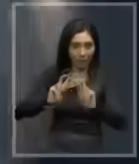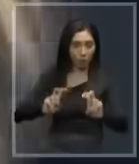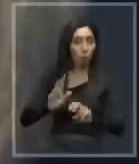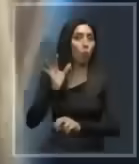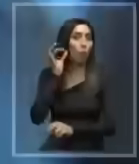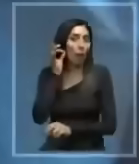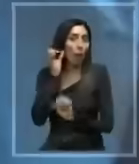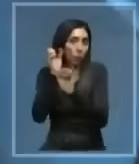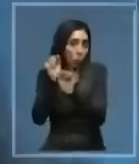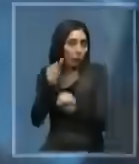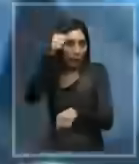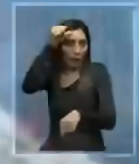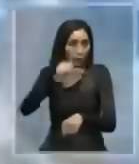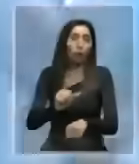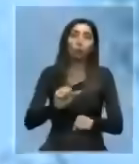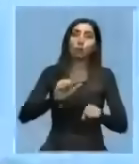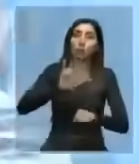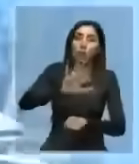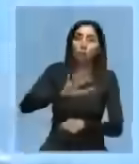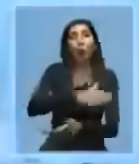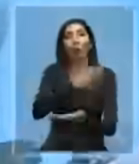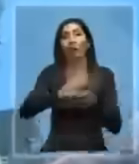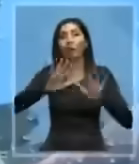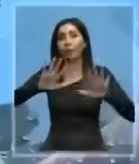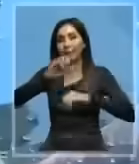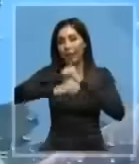arriesgaría de 5 a 10 años de cárcel.